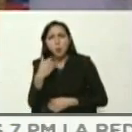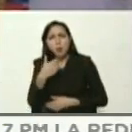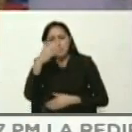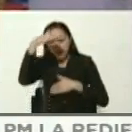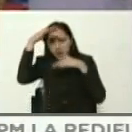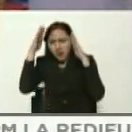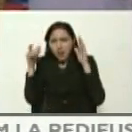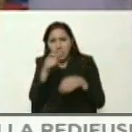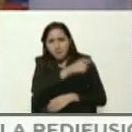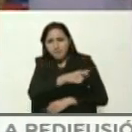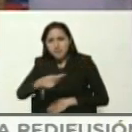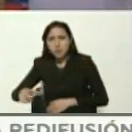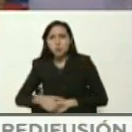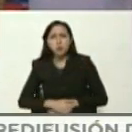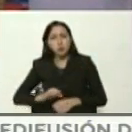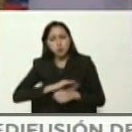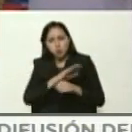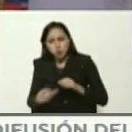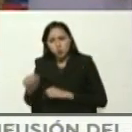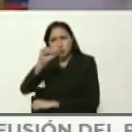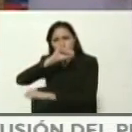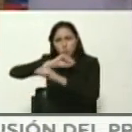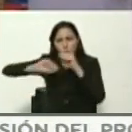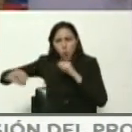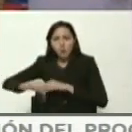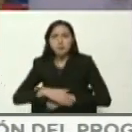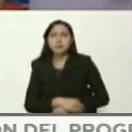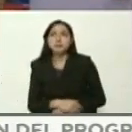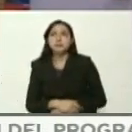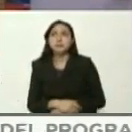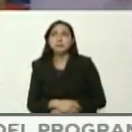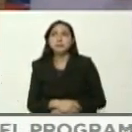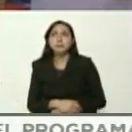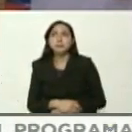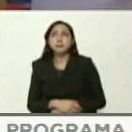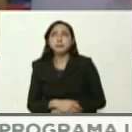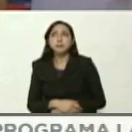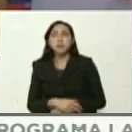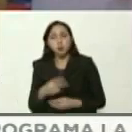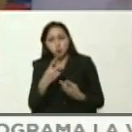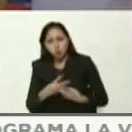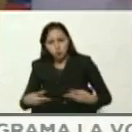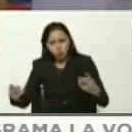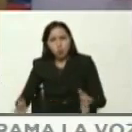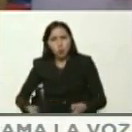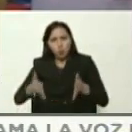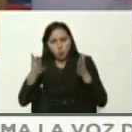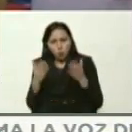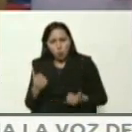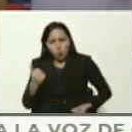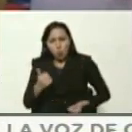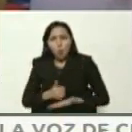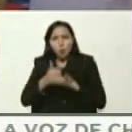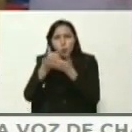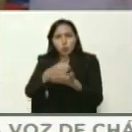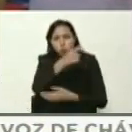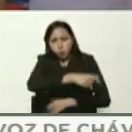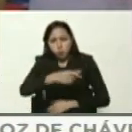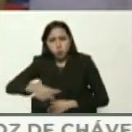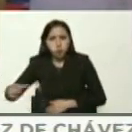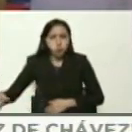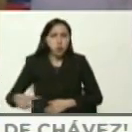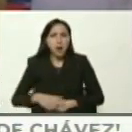pesquisar en esta batalla contra el COVID que estamos haciendo y en la que estamos saliendo victoriosos con la ayuda de todos los sectores